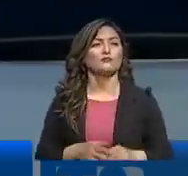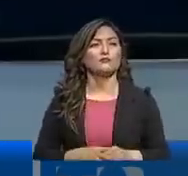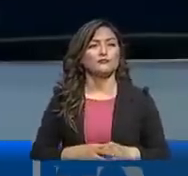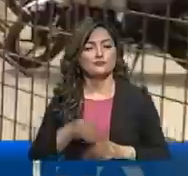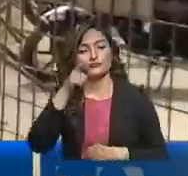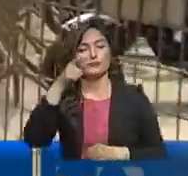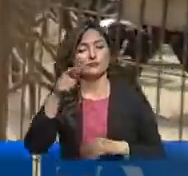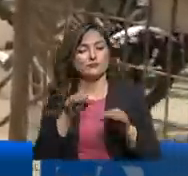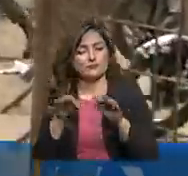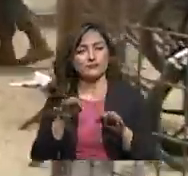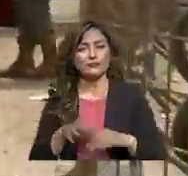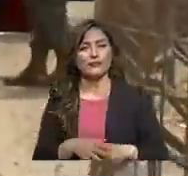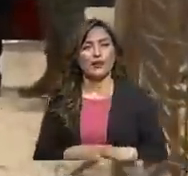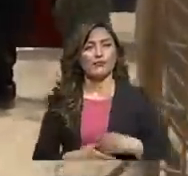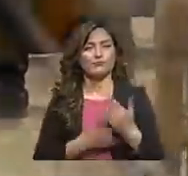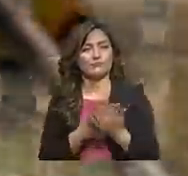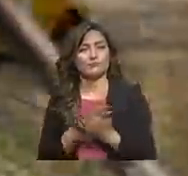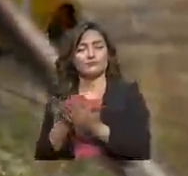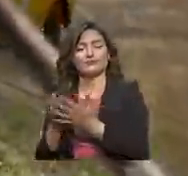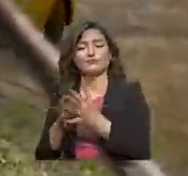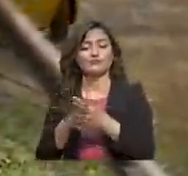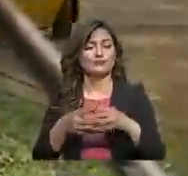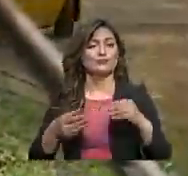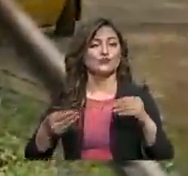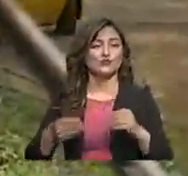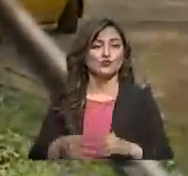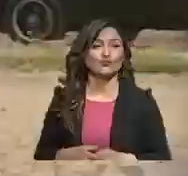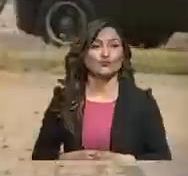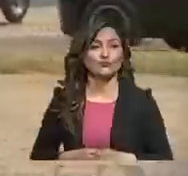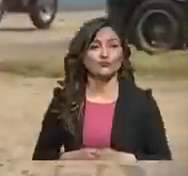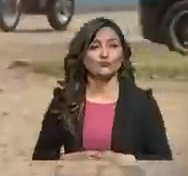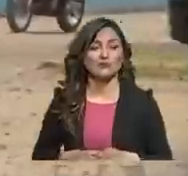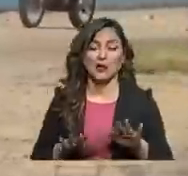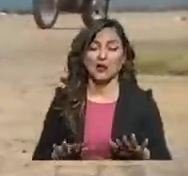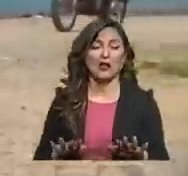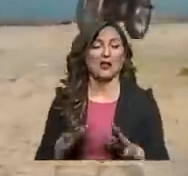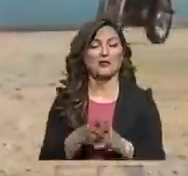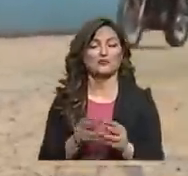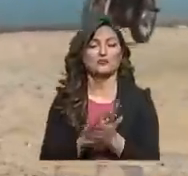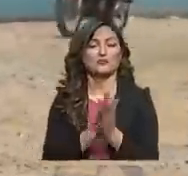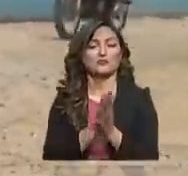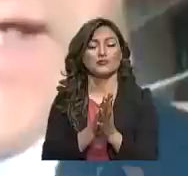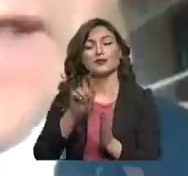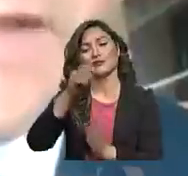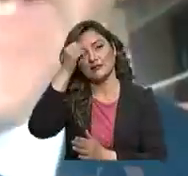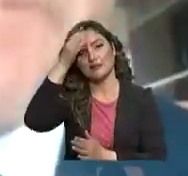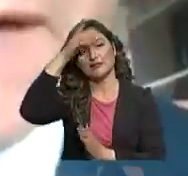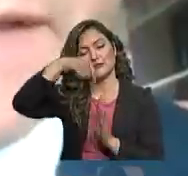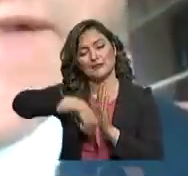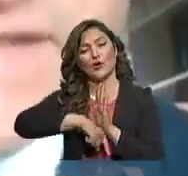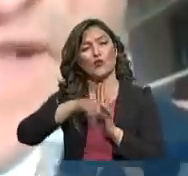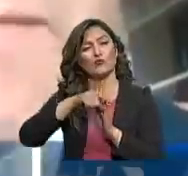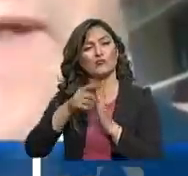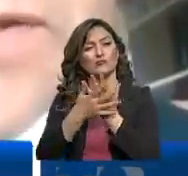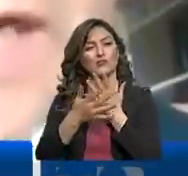es la Fiscalía. Todos proponen una gama de alternativas que se está quedando en el diagnóstico. Interior, se necesita una inteligencia penitenciaria que sea